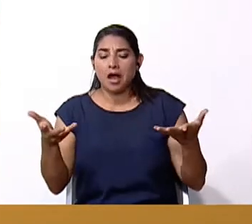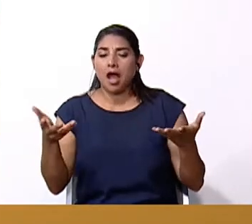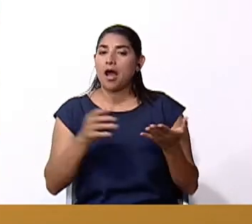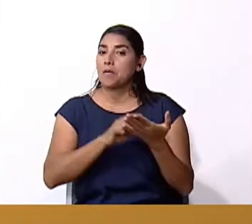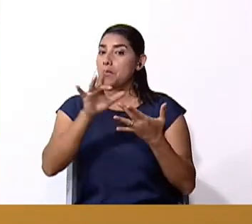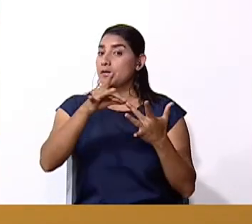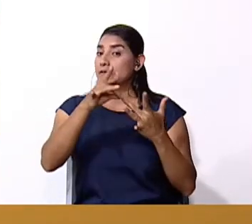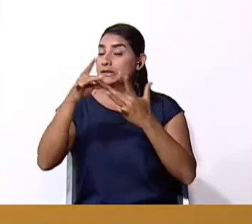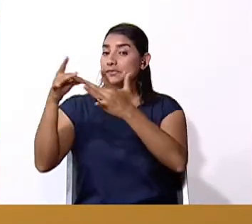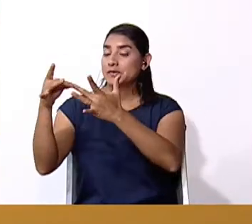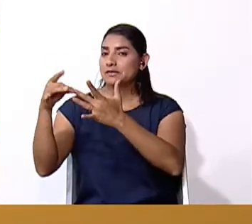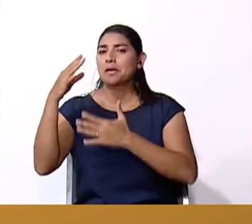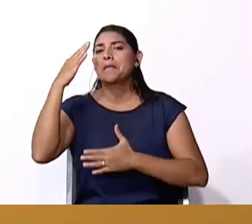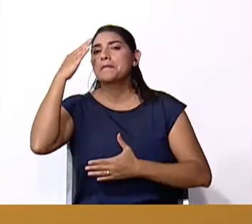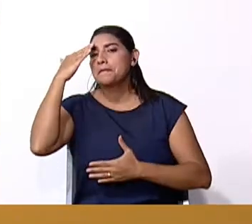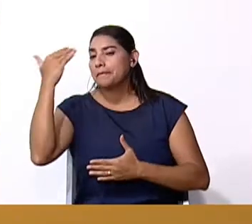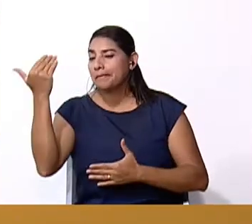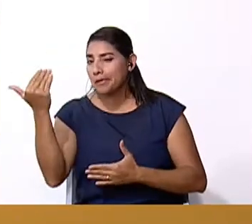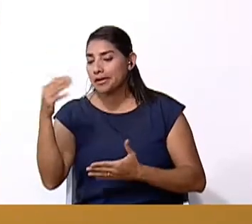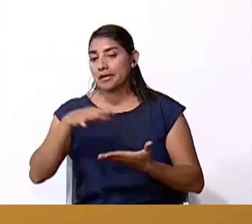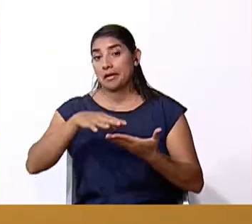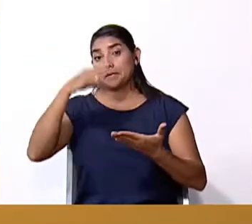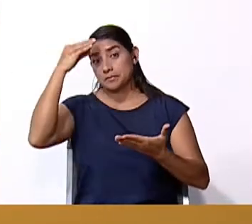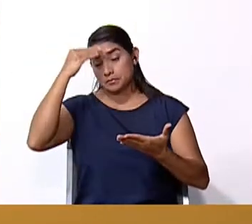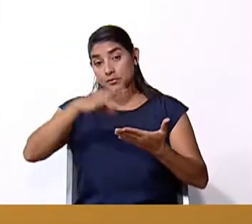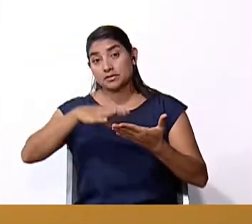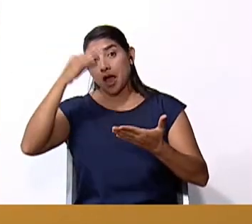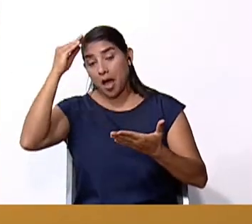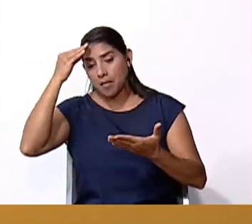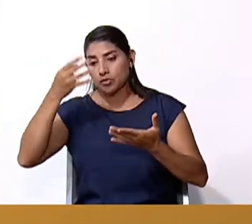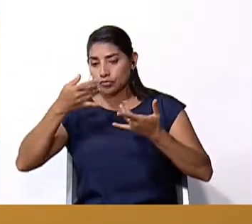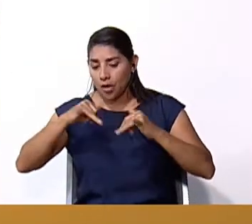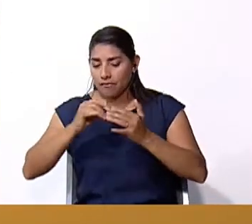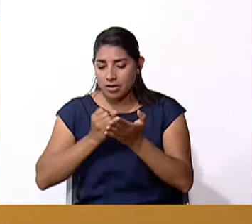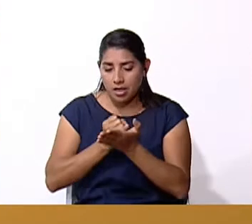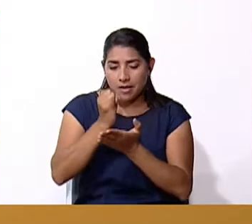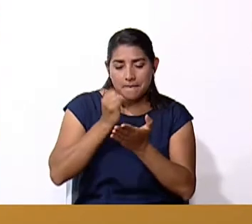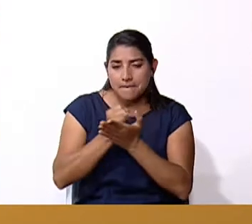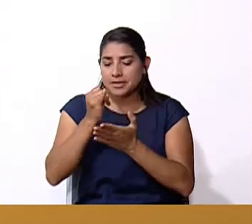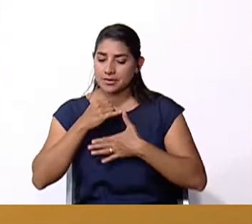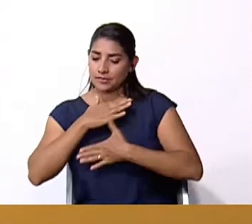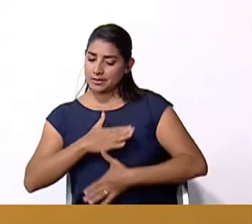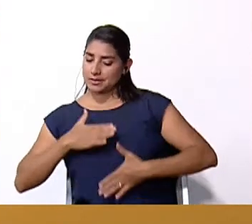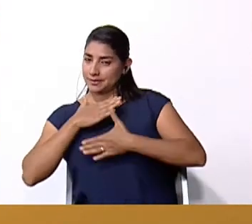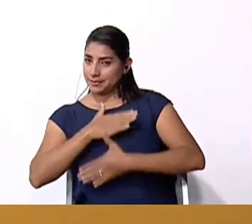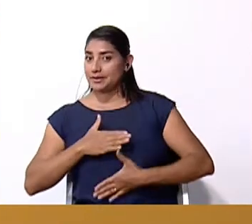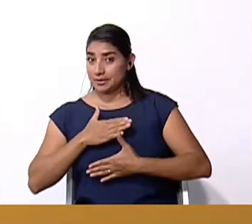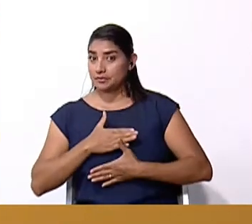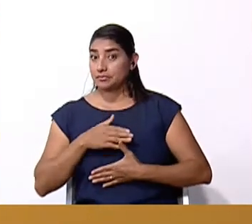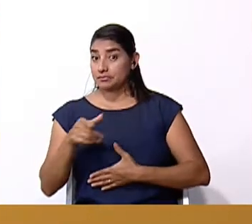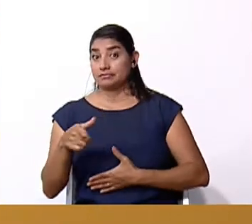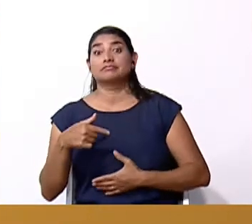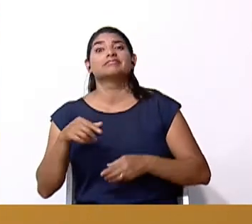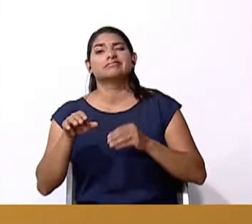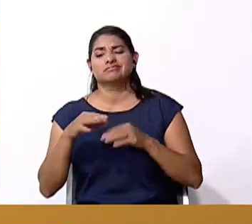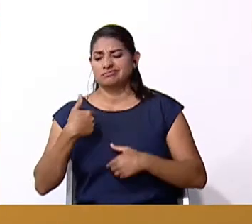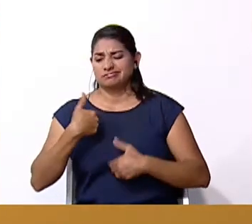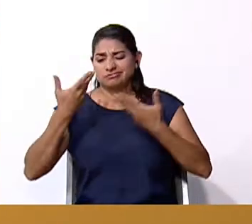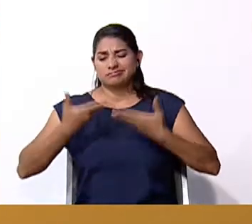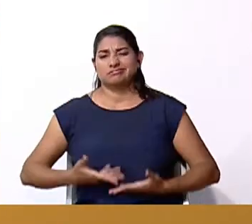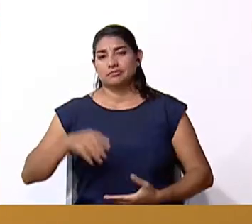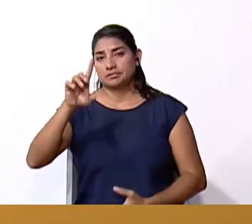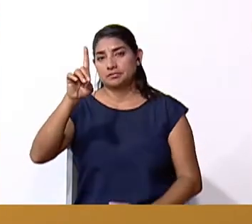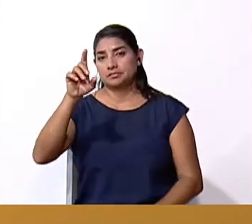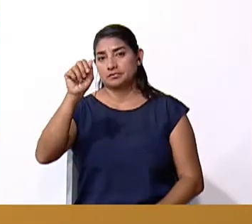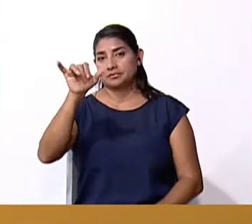muy especial en el cual aprenderemos mientras exploramos y nos divertimos. Les habla Daira Blanco